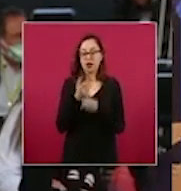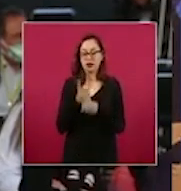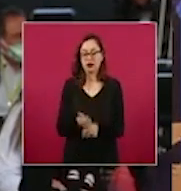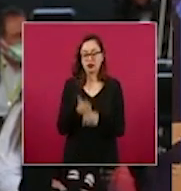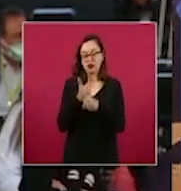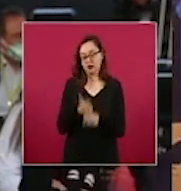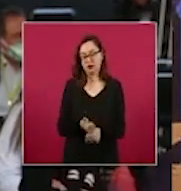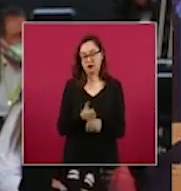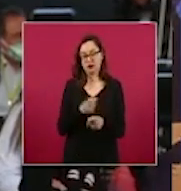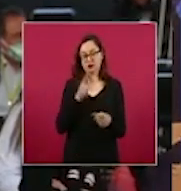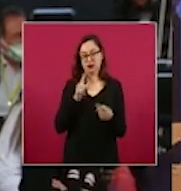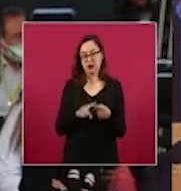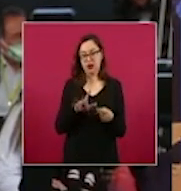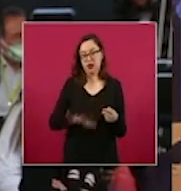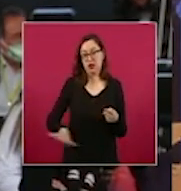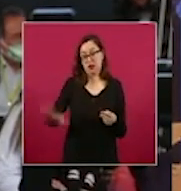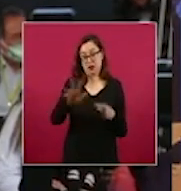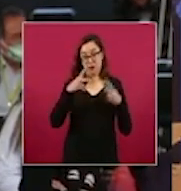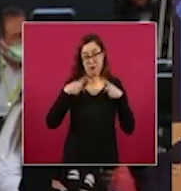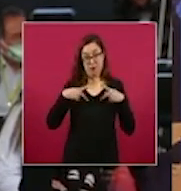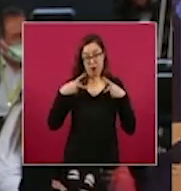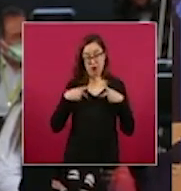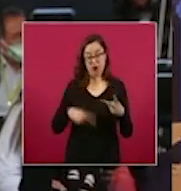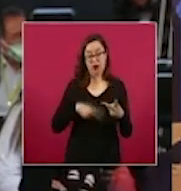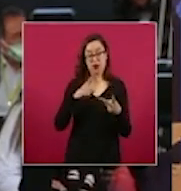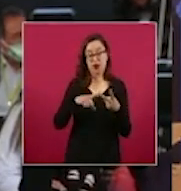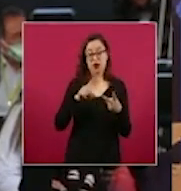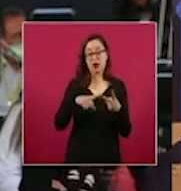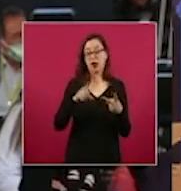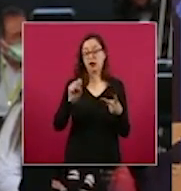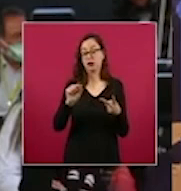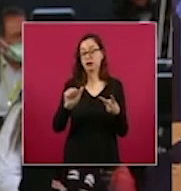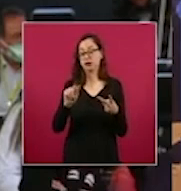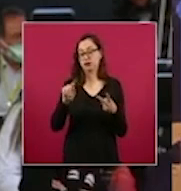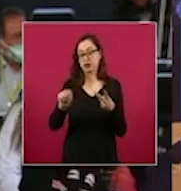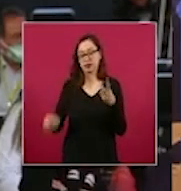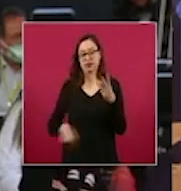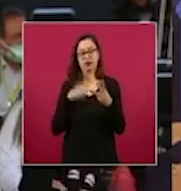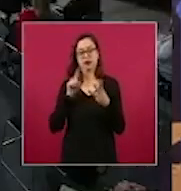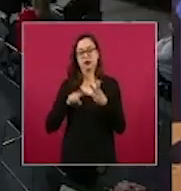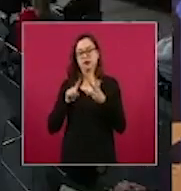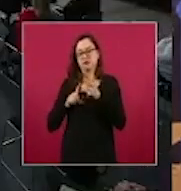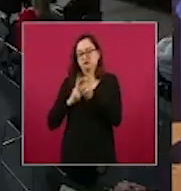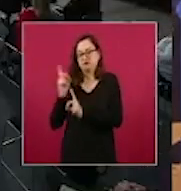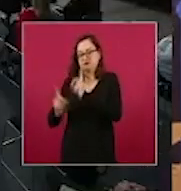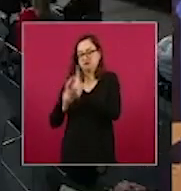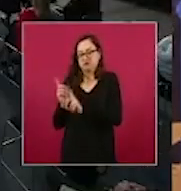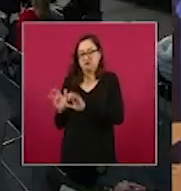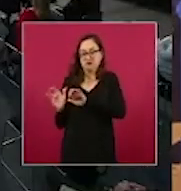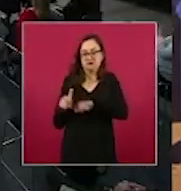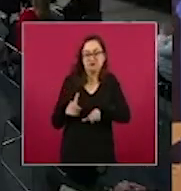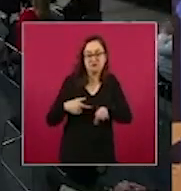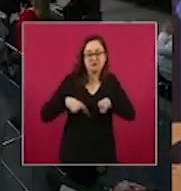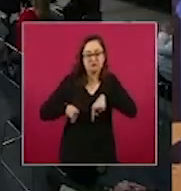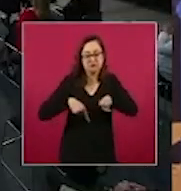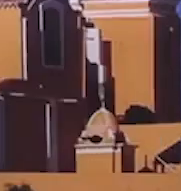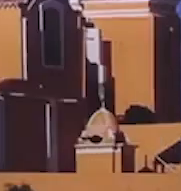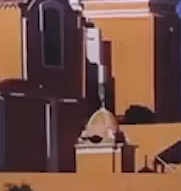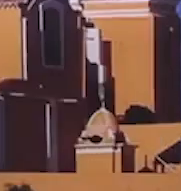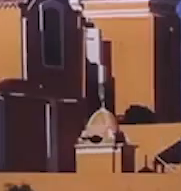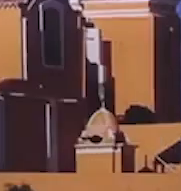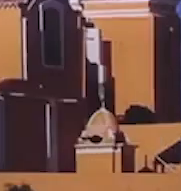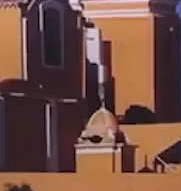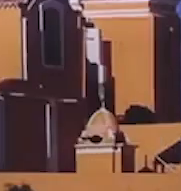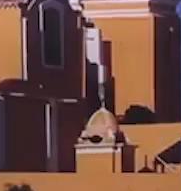y sencillamente va a ser muy difícil. Por ello se busca hacer una investigación, y creo que el presidente Andrés Manuel López Obrador